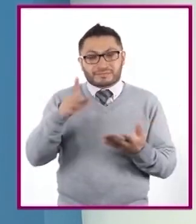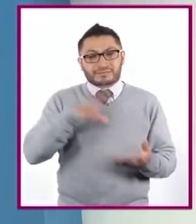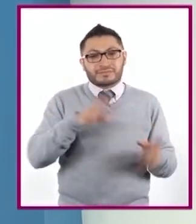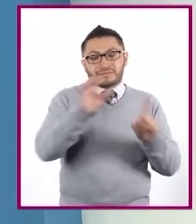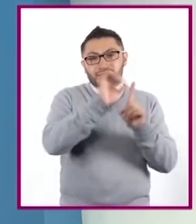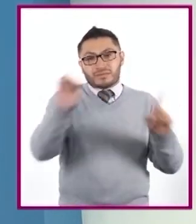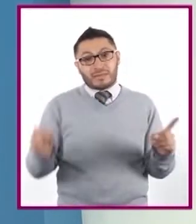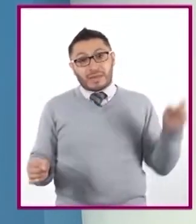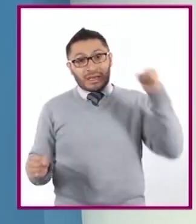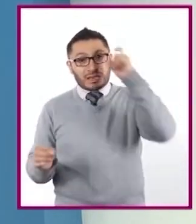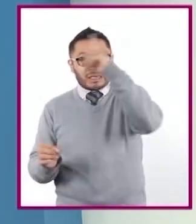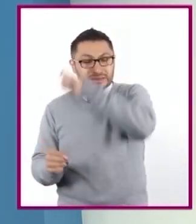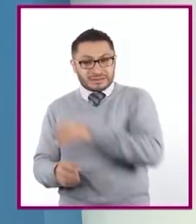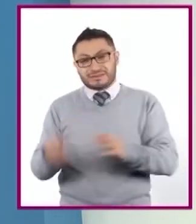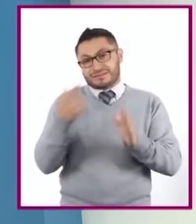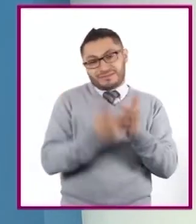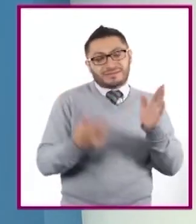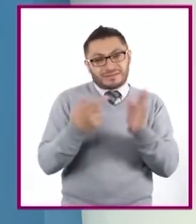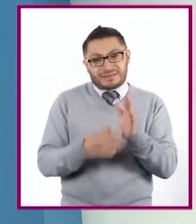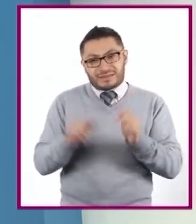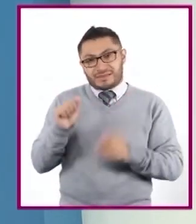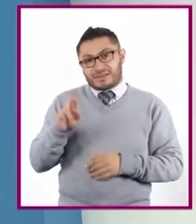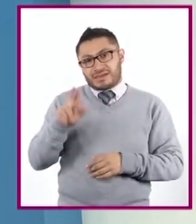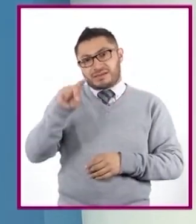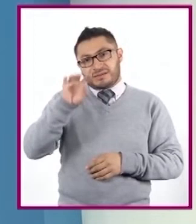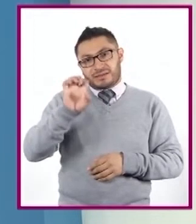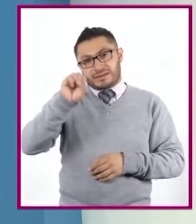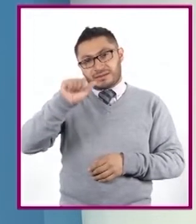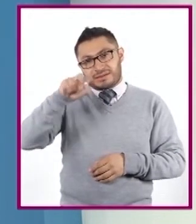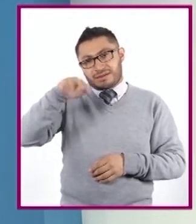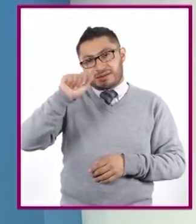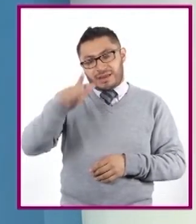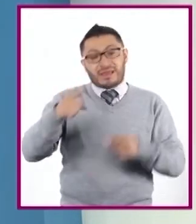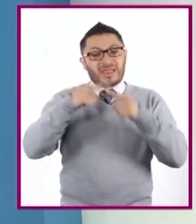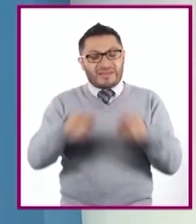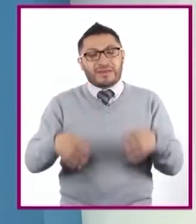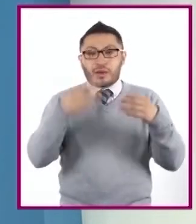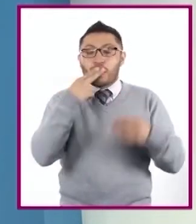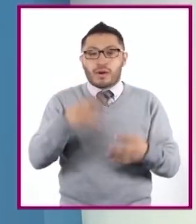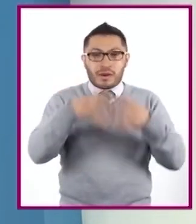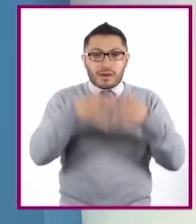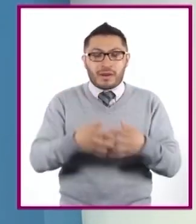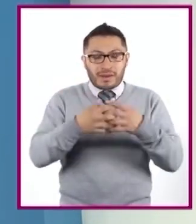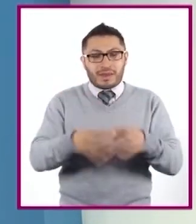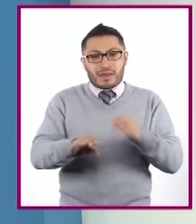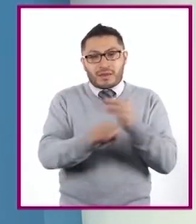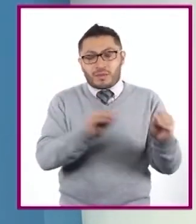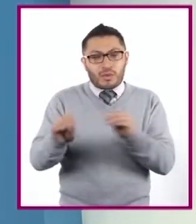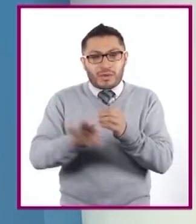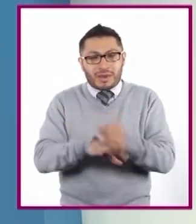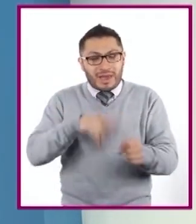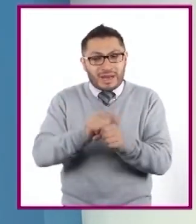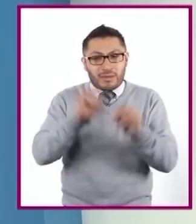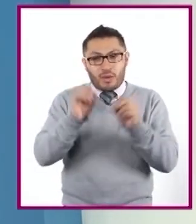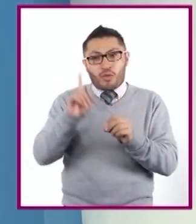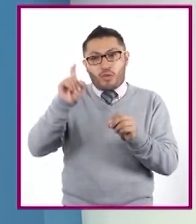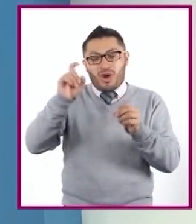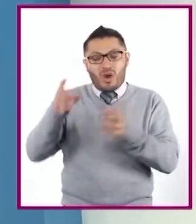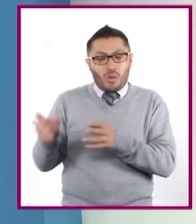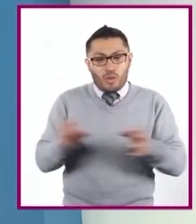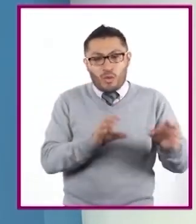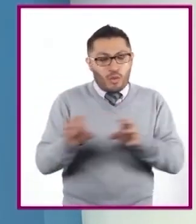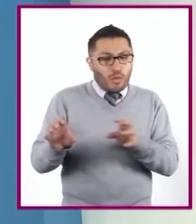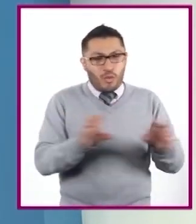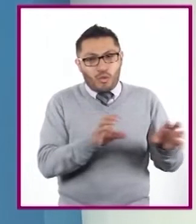más compleja que la de un taller artesanal. La utilización de máquinas movidas por tracción animal o por energía hidráulica es accionada por